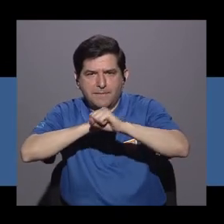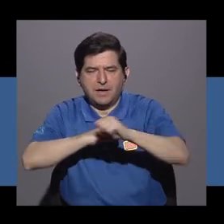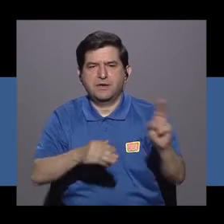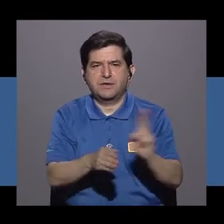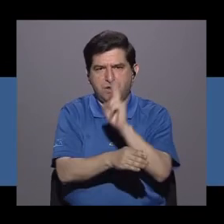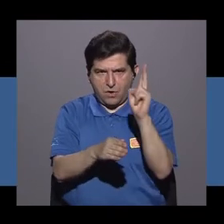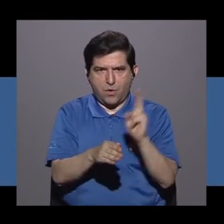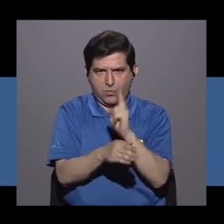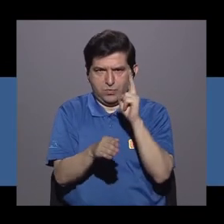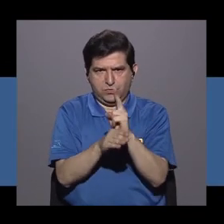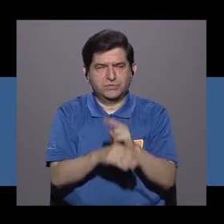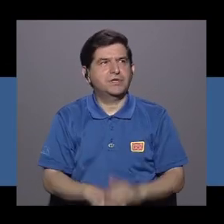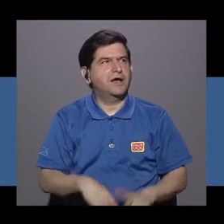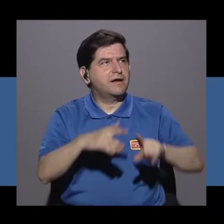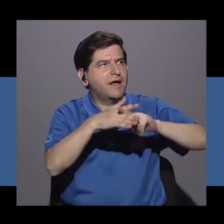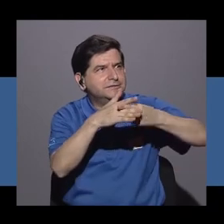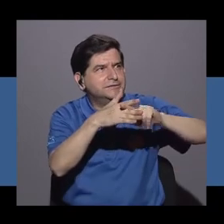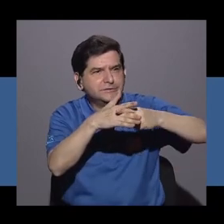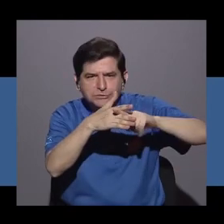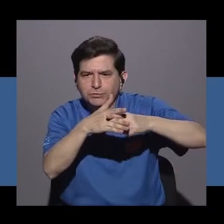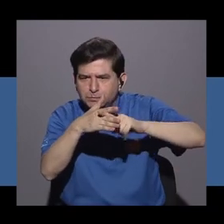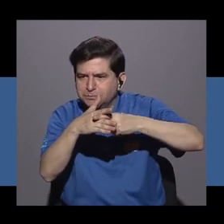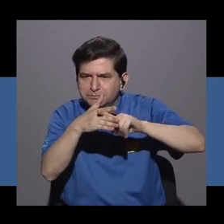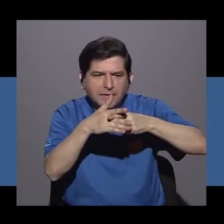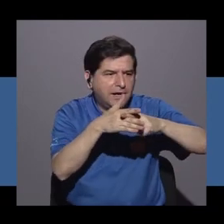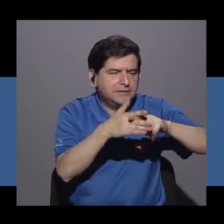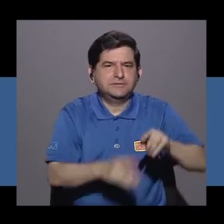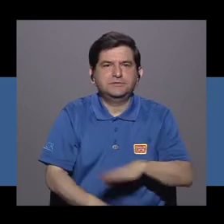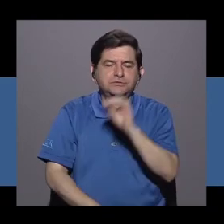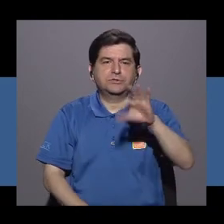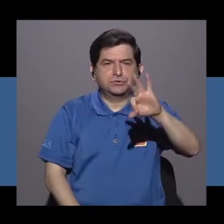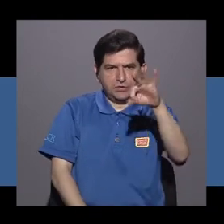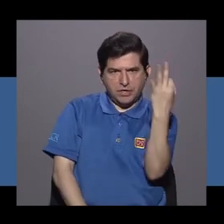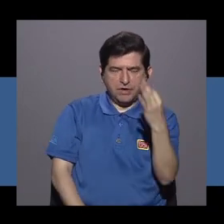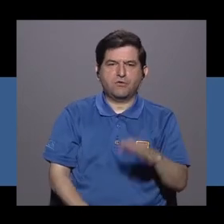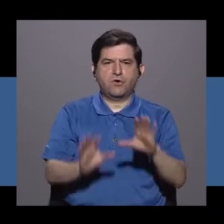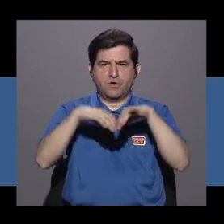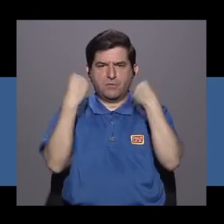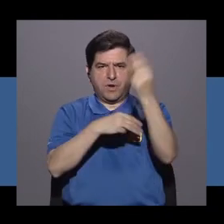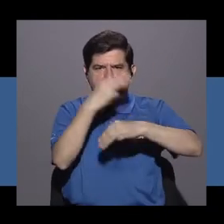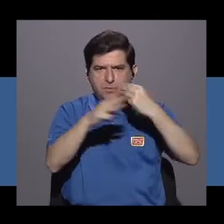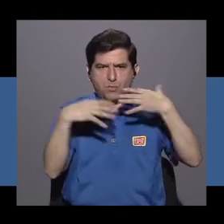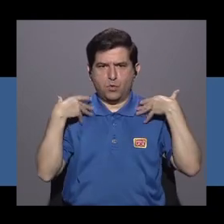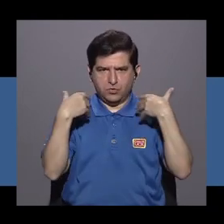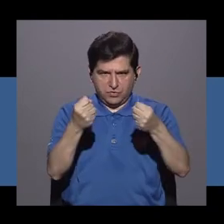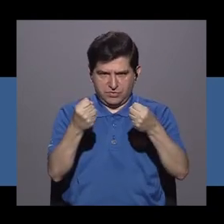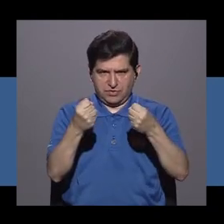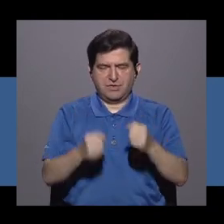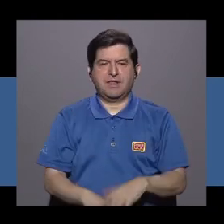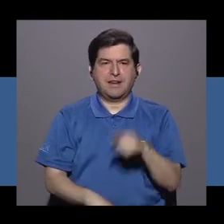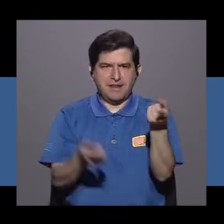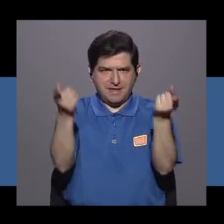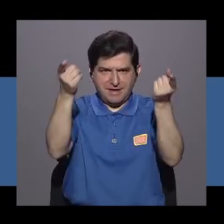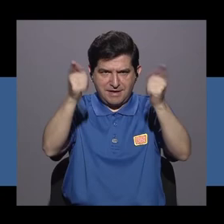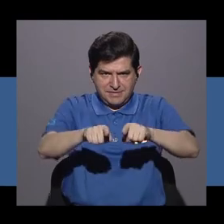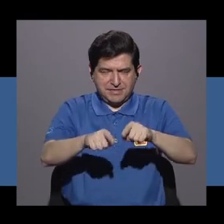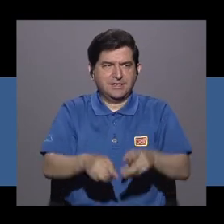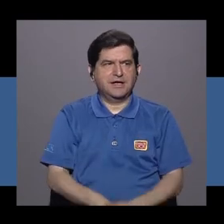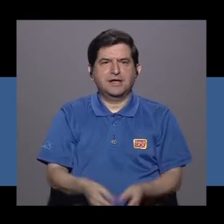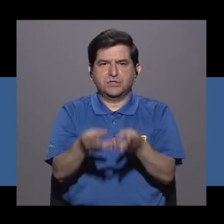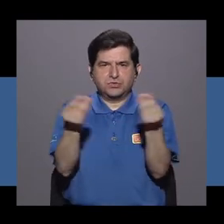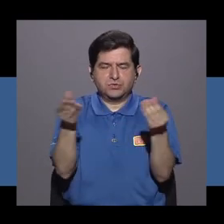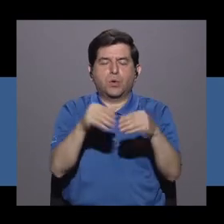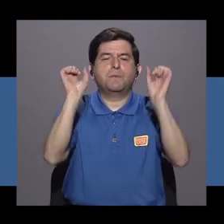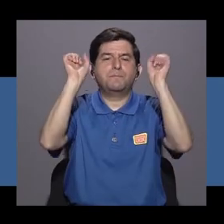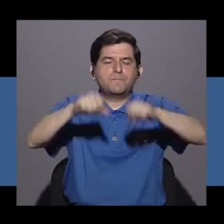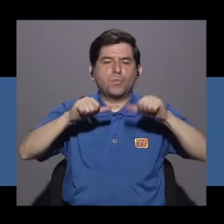campañas, utilicen los instrumentos y los medios que la Organización Mundial de la Salud